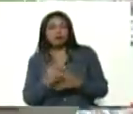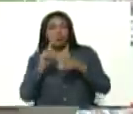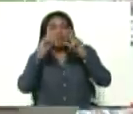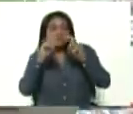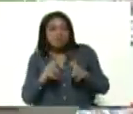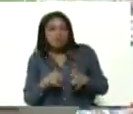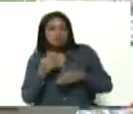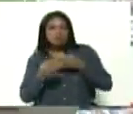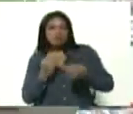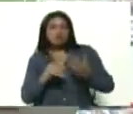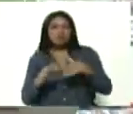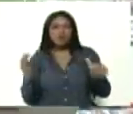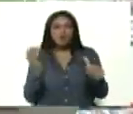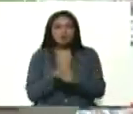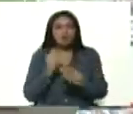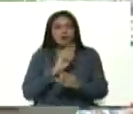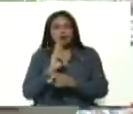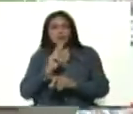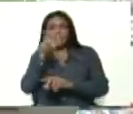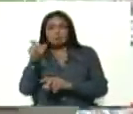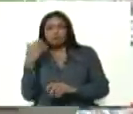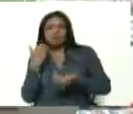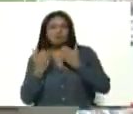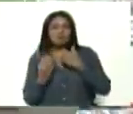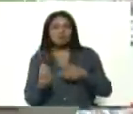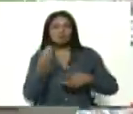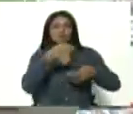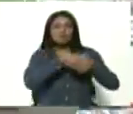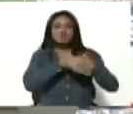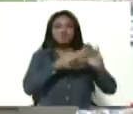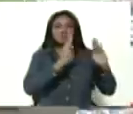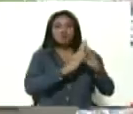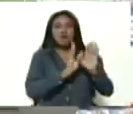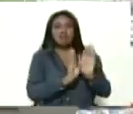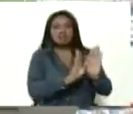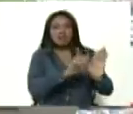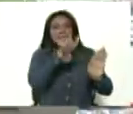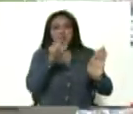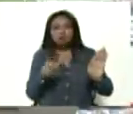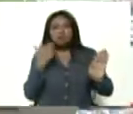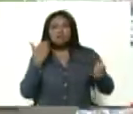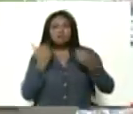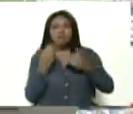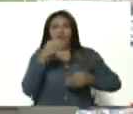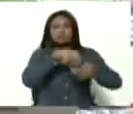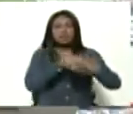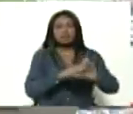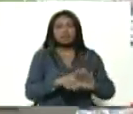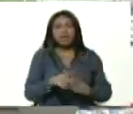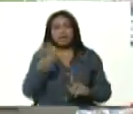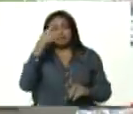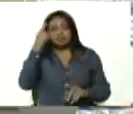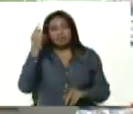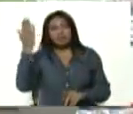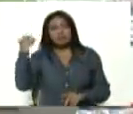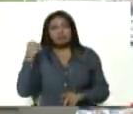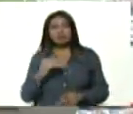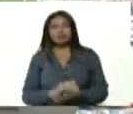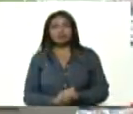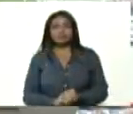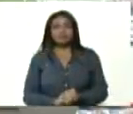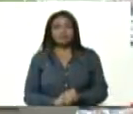la detección temprana de casos, el aislamiento. El día de ayer, como ustedes bien saben, el presidente Nicolás Maduro